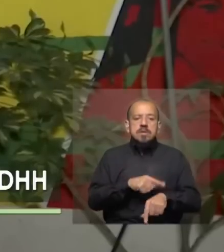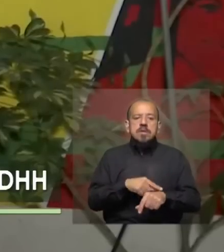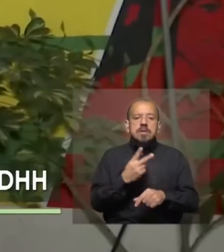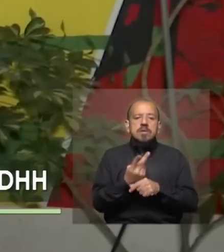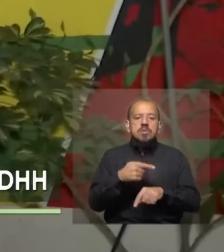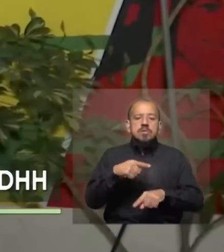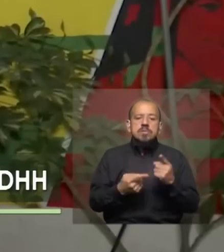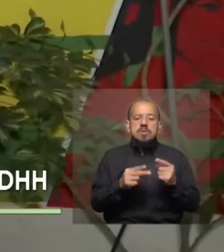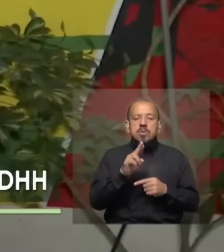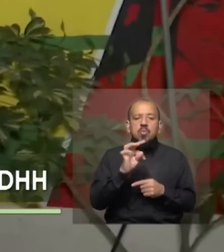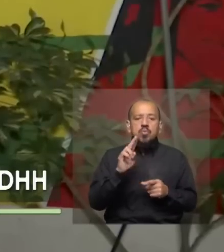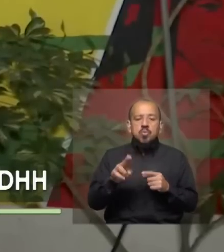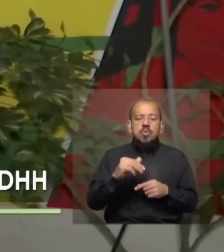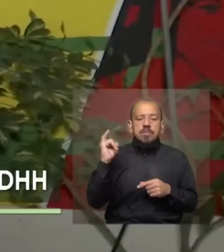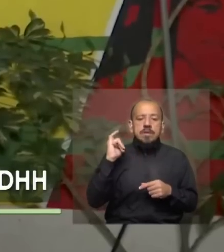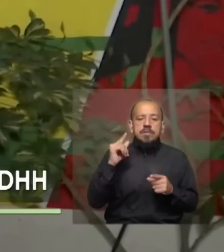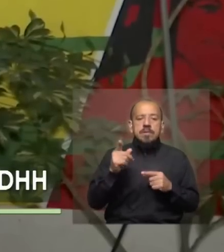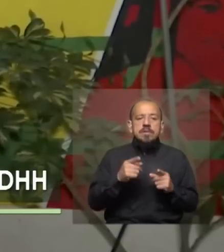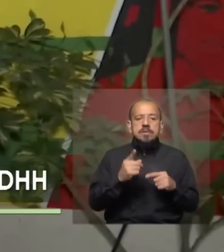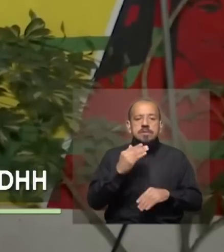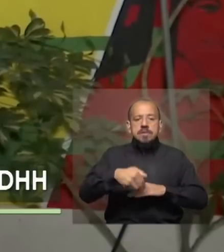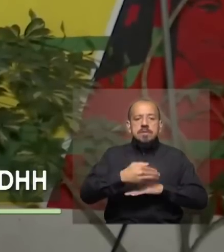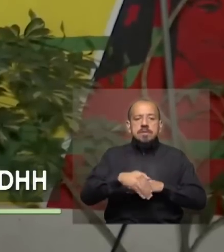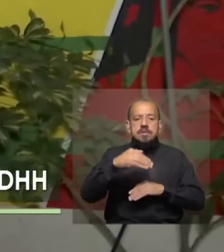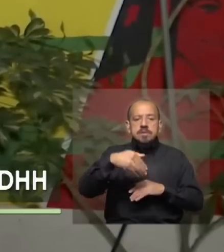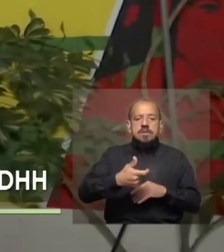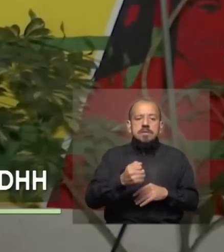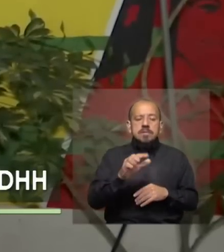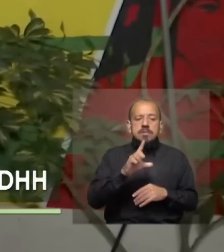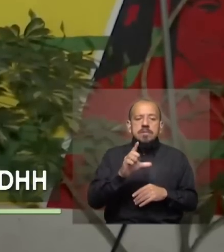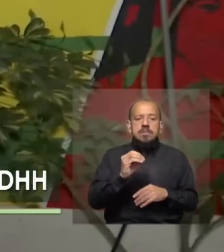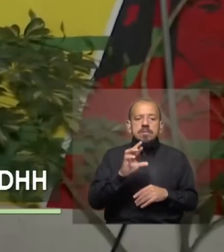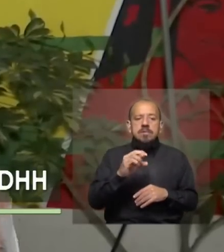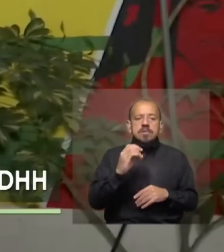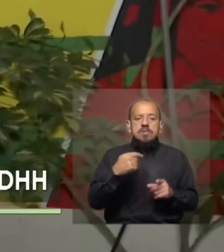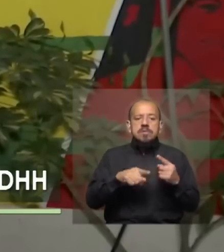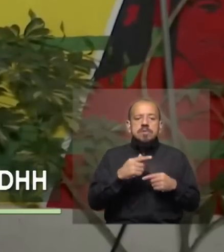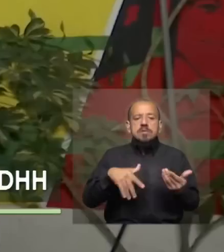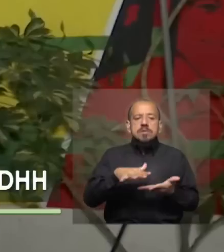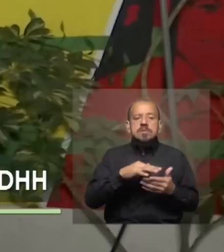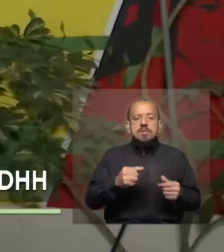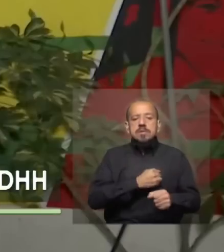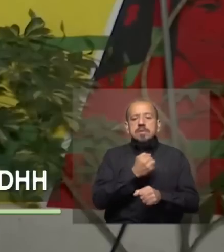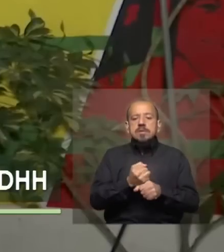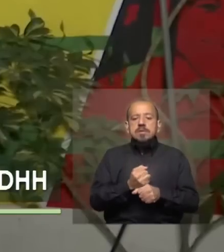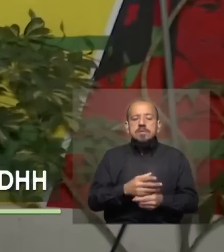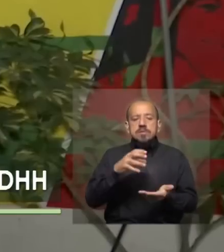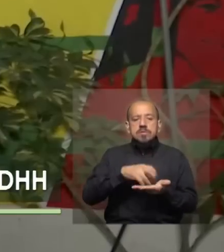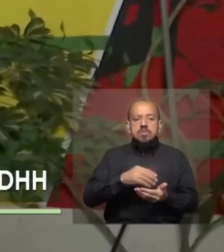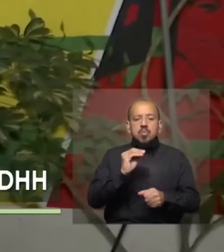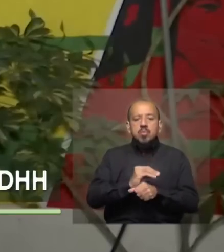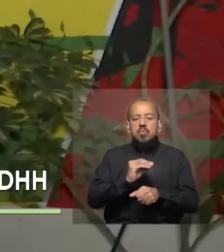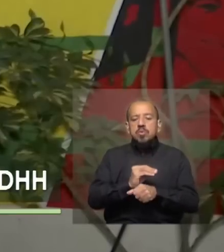14:30 desde la utu de Melvin Norte en la calle mallorca va a circular sobre sobre esa zona hasta llegar al centro cultural